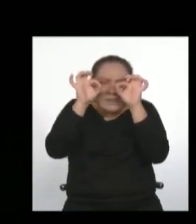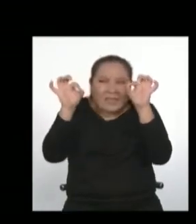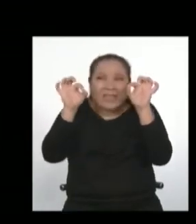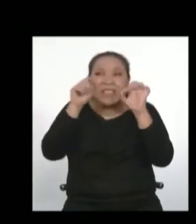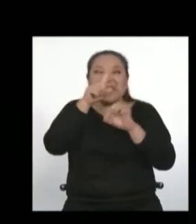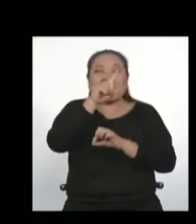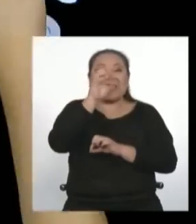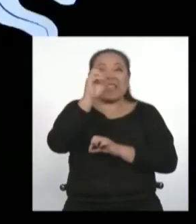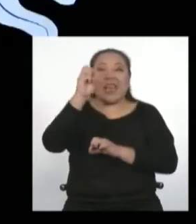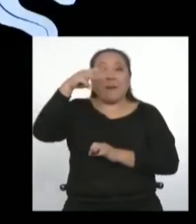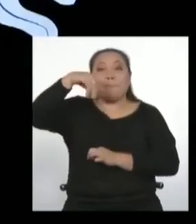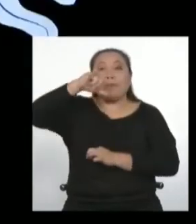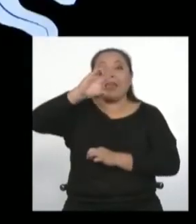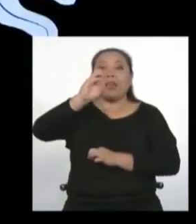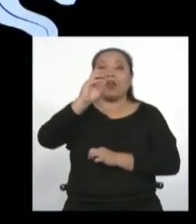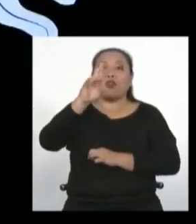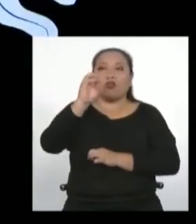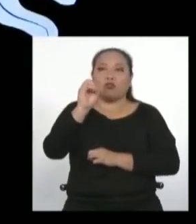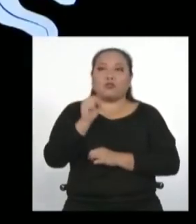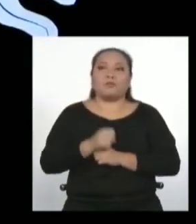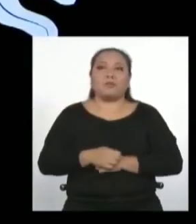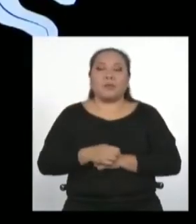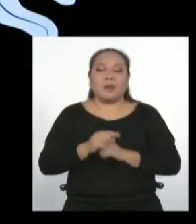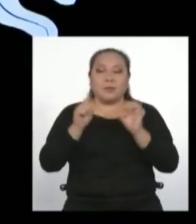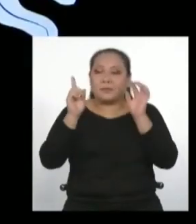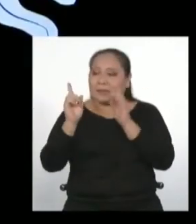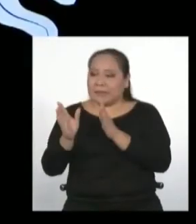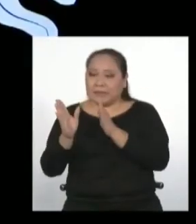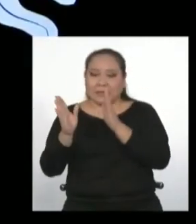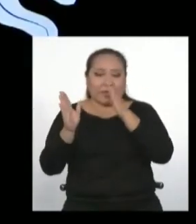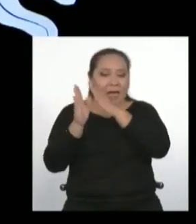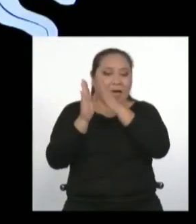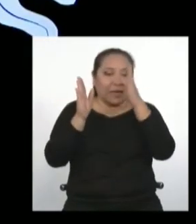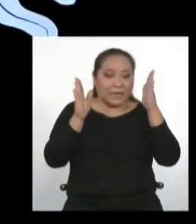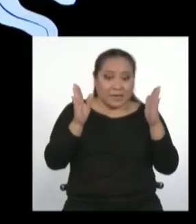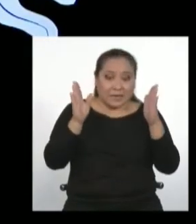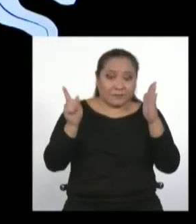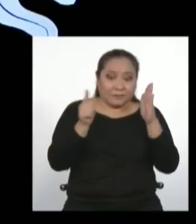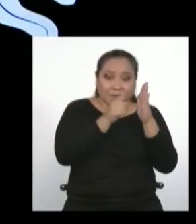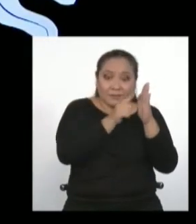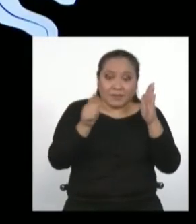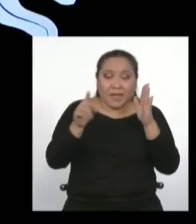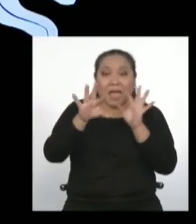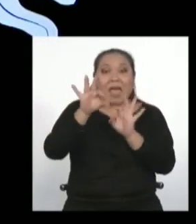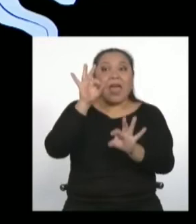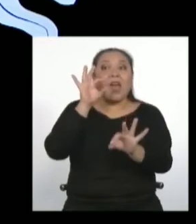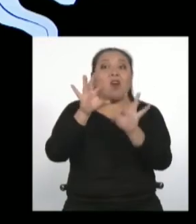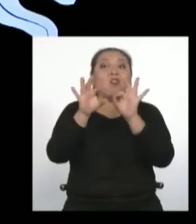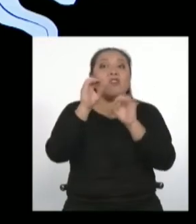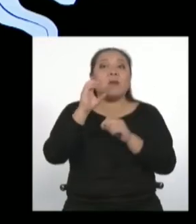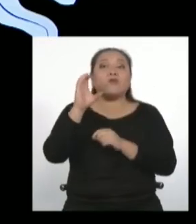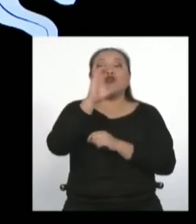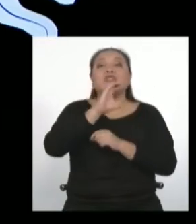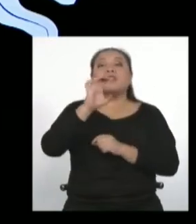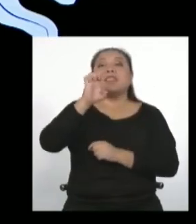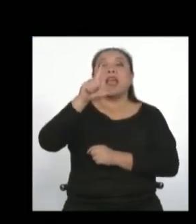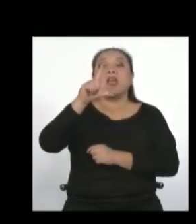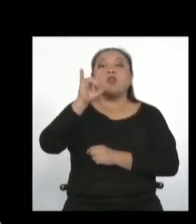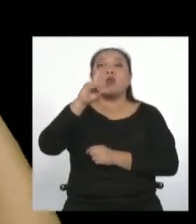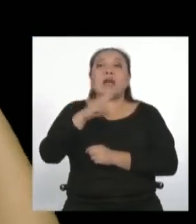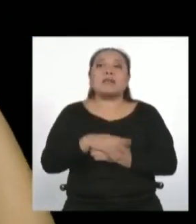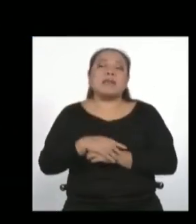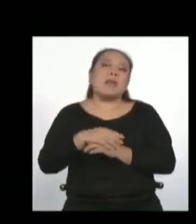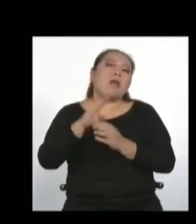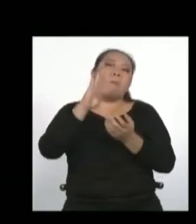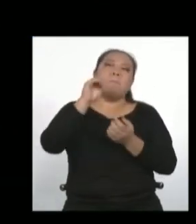seguimos avanzando, entre los 100 y 1 micrómetros encontraremos desde células hasta bacterias y glóbulos. Un poco más